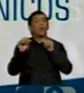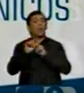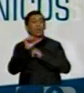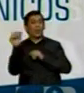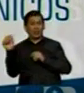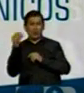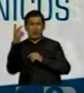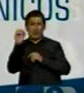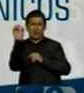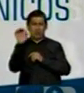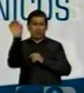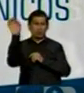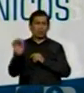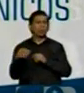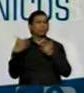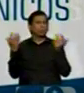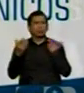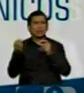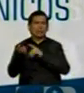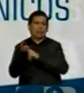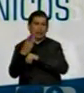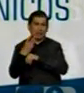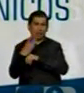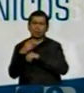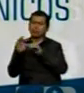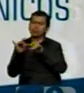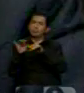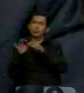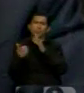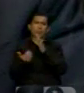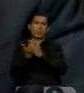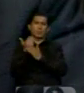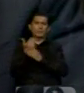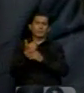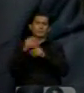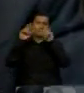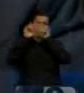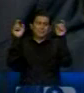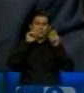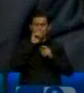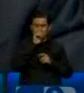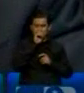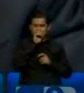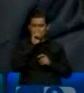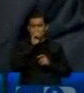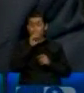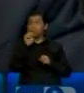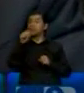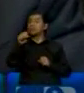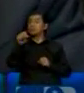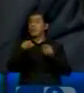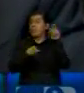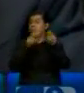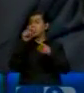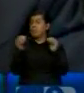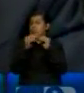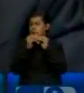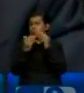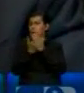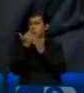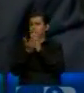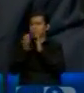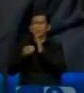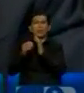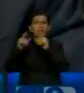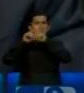3.693, fueron constituidas a través de medios electrónicos. Y sí, la tendencia es al alza, cada vez se vuelve